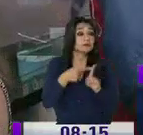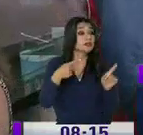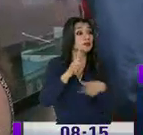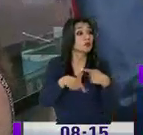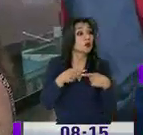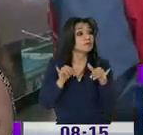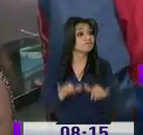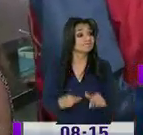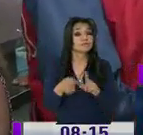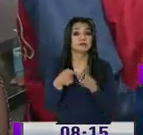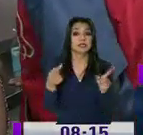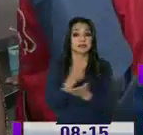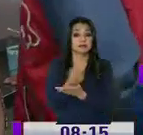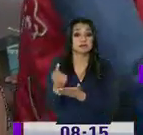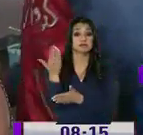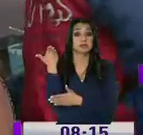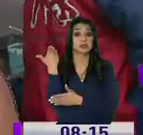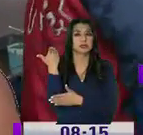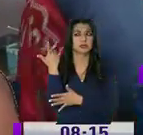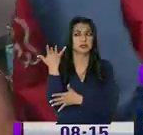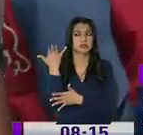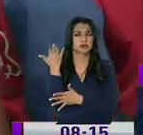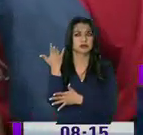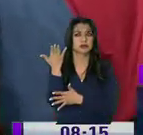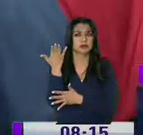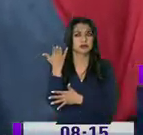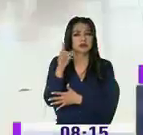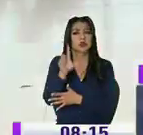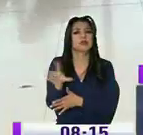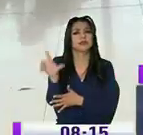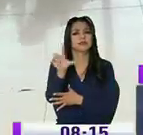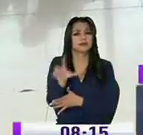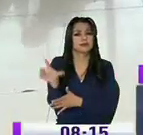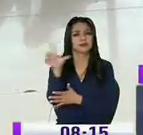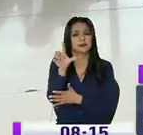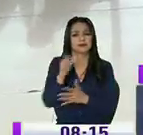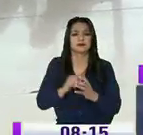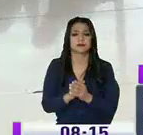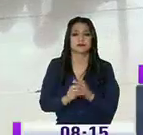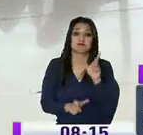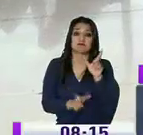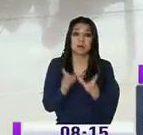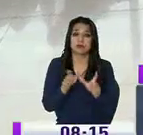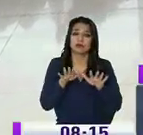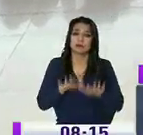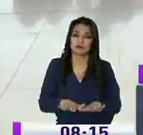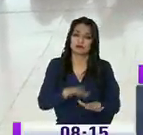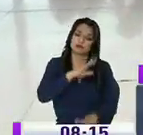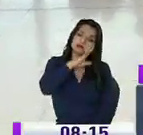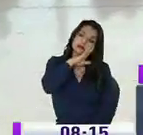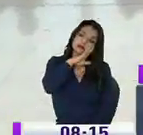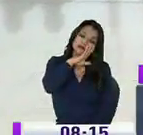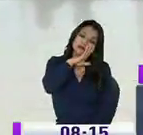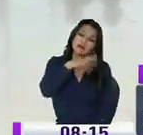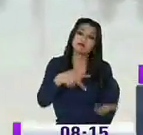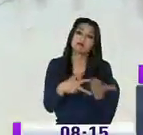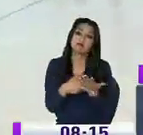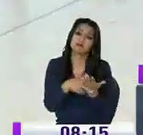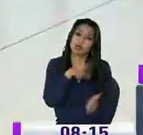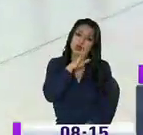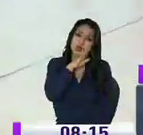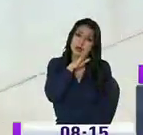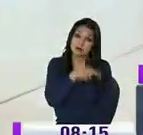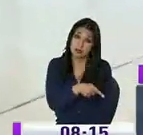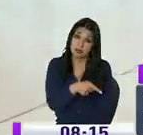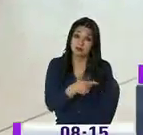usted? Desde la semana, del día lunes. Varias personas han pernoctado en las instalaciones de la estación. Aseguran